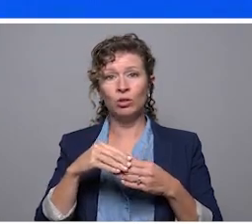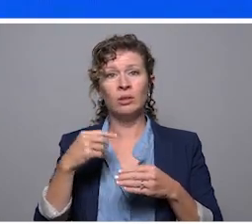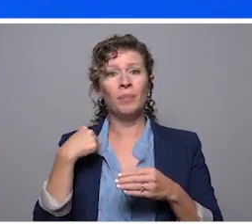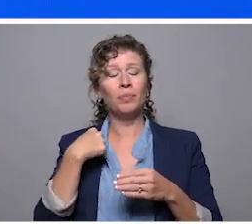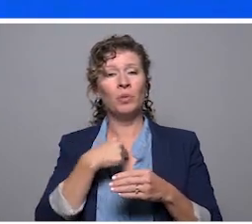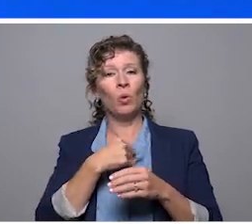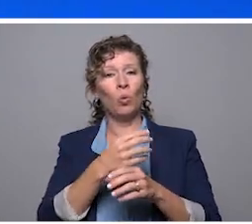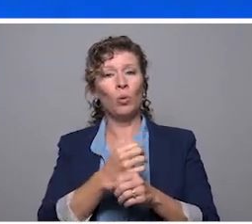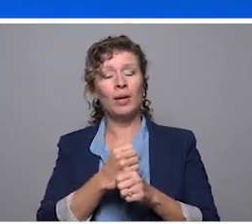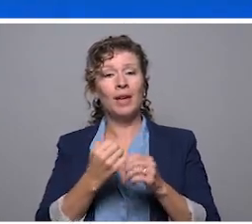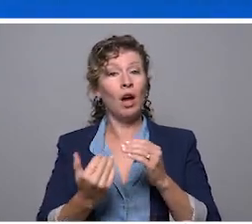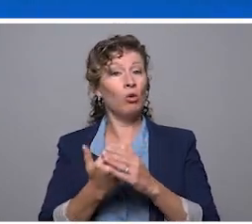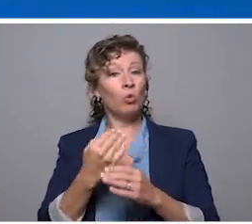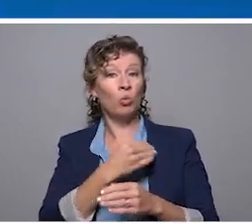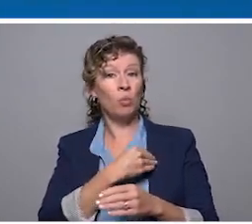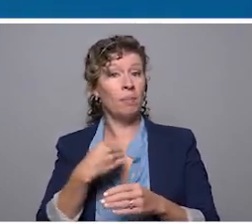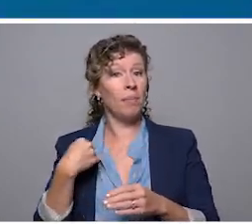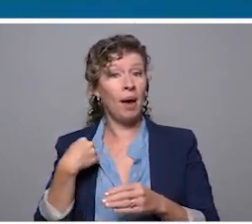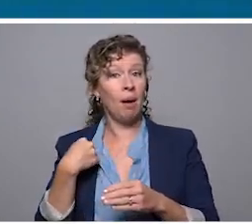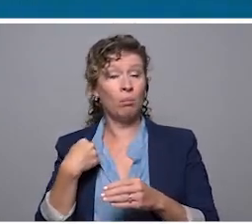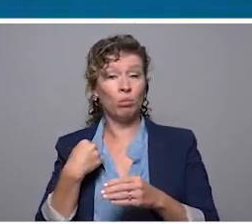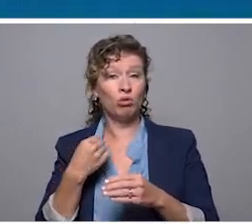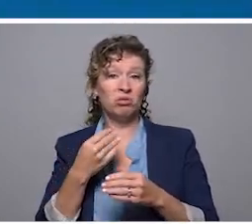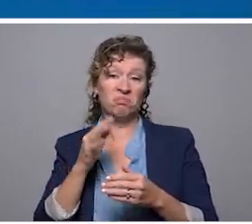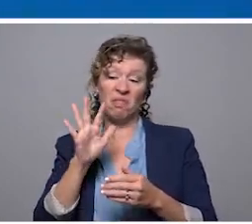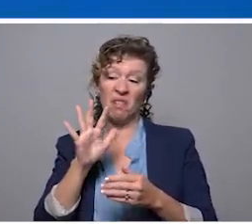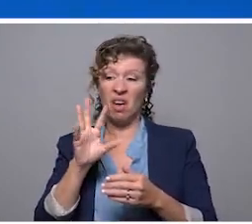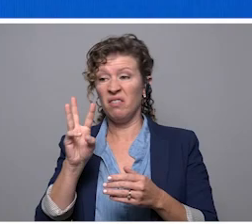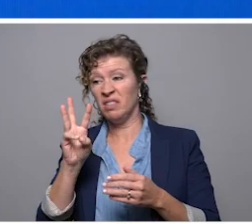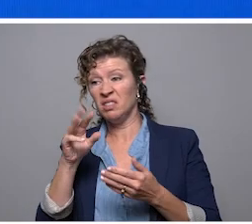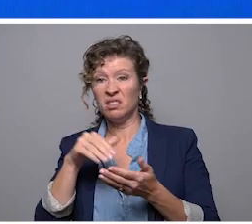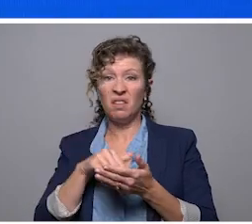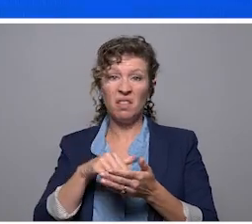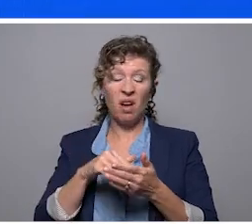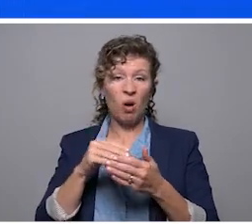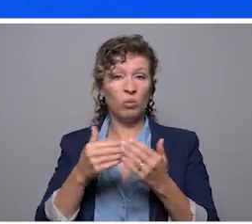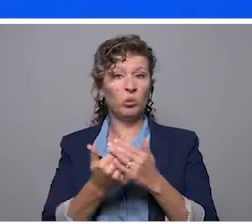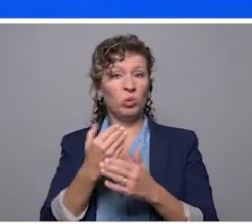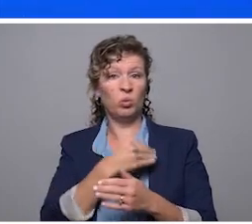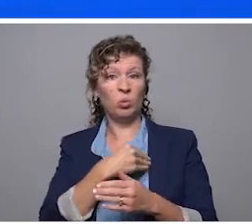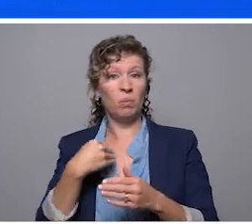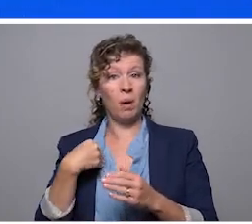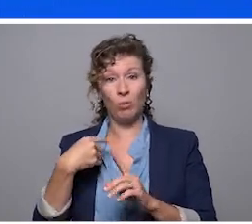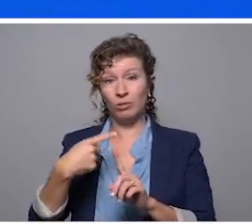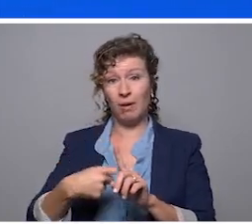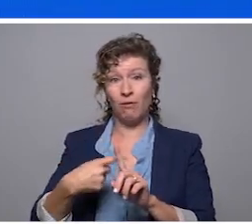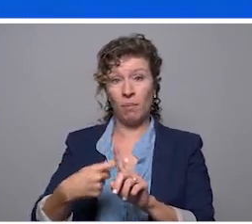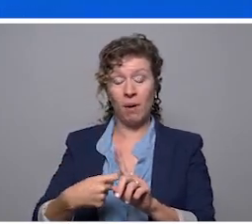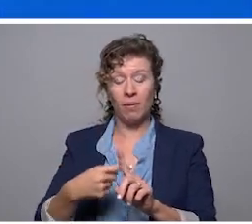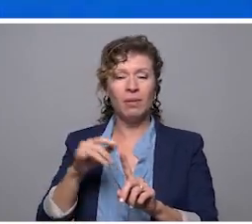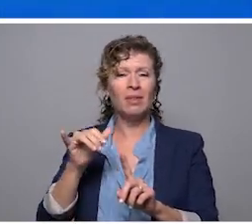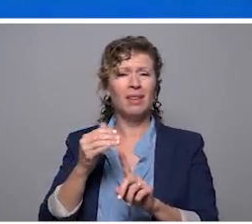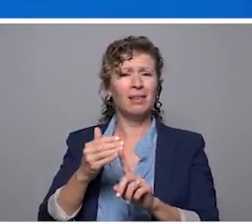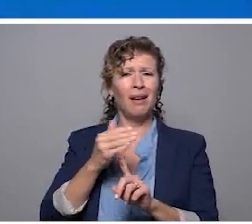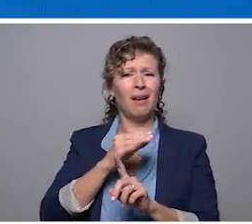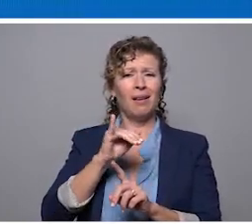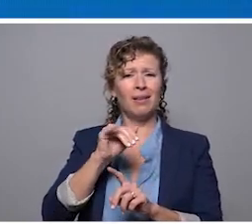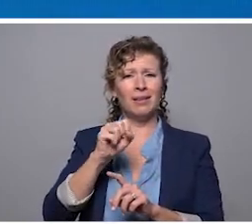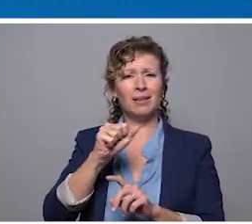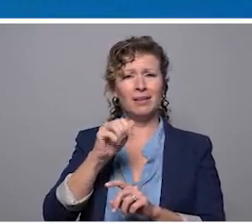eso y lo que nos llevó no es que nos ha llevado somos como dijo Isabel un proceso